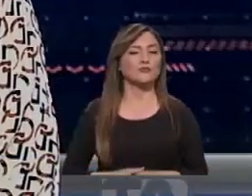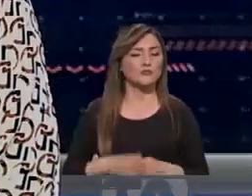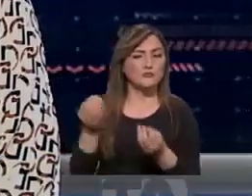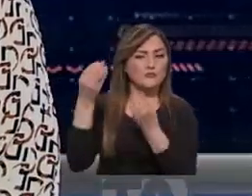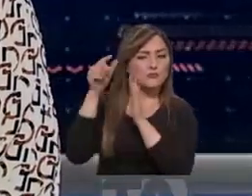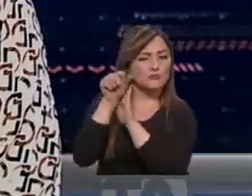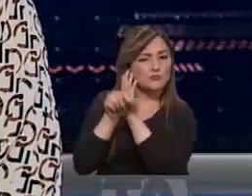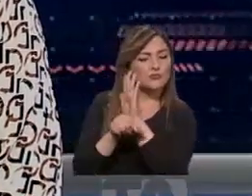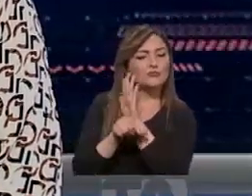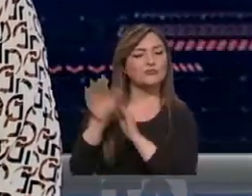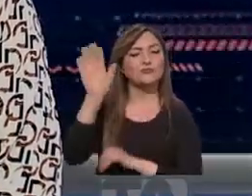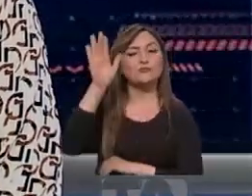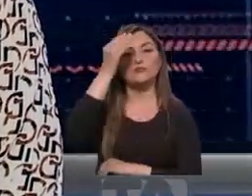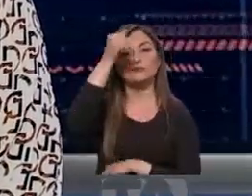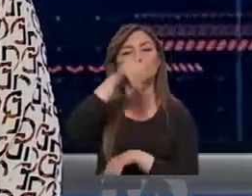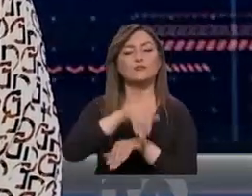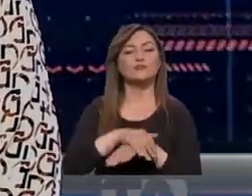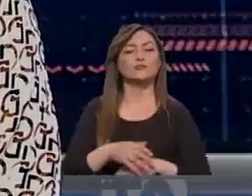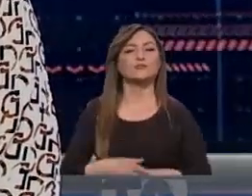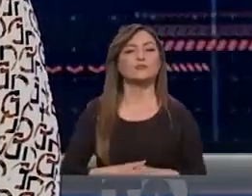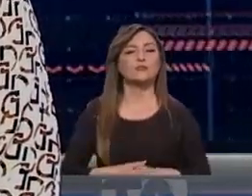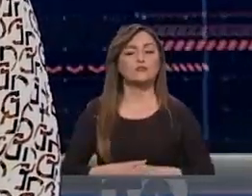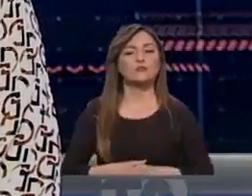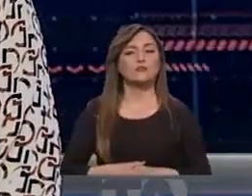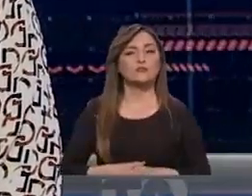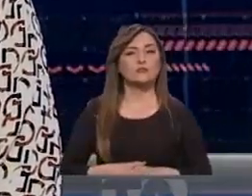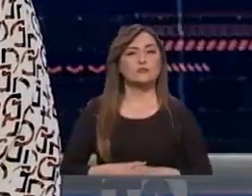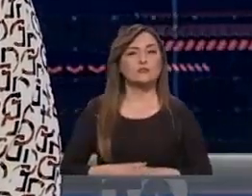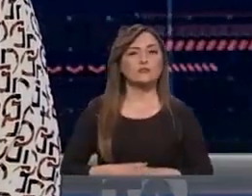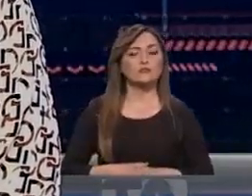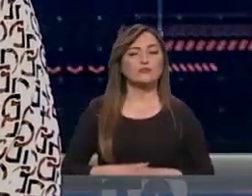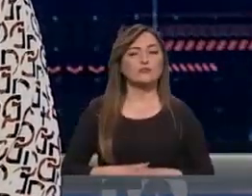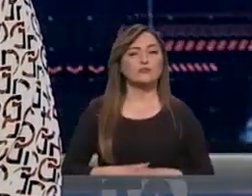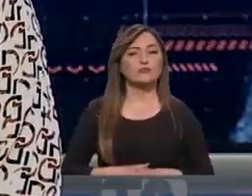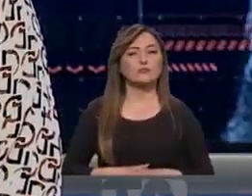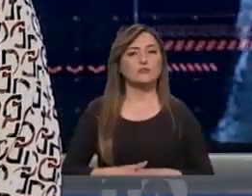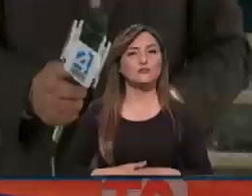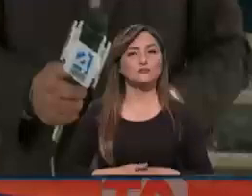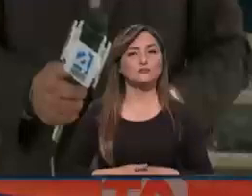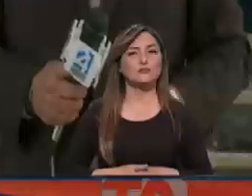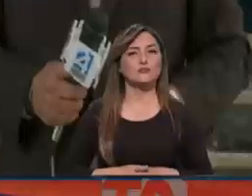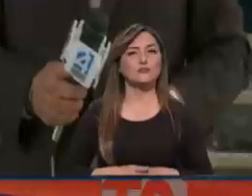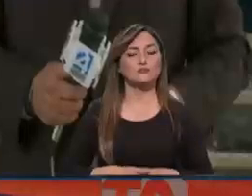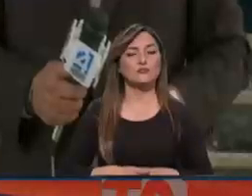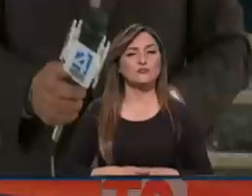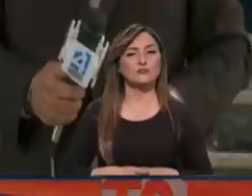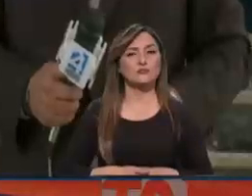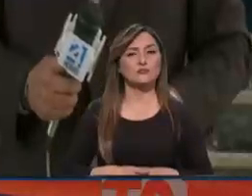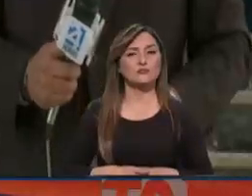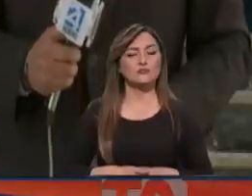detalles. Hola, Freddy, muy buenas tardes. ¿Cuáles son las implicaciones de esta medida? Adelante.